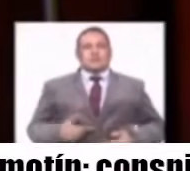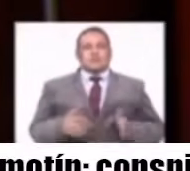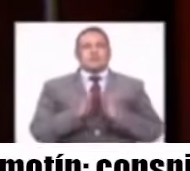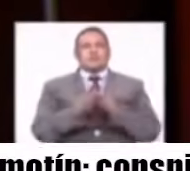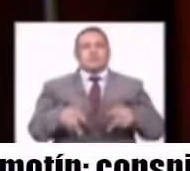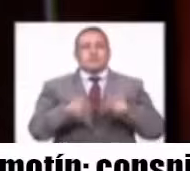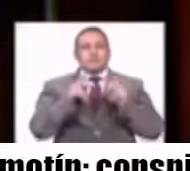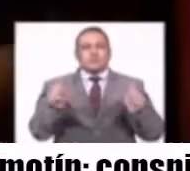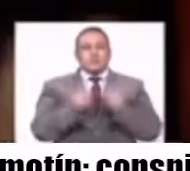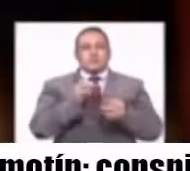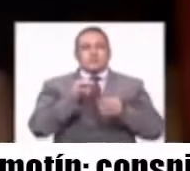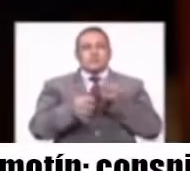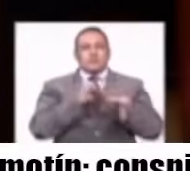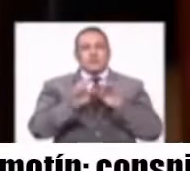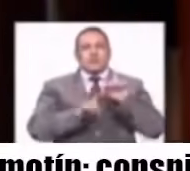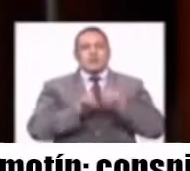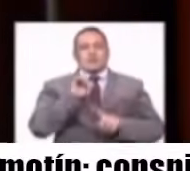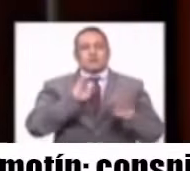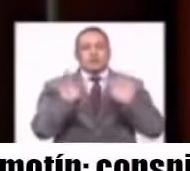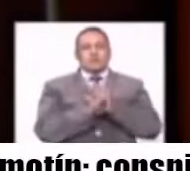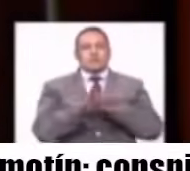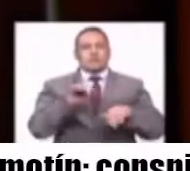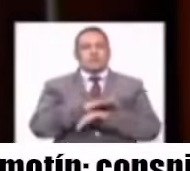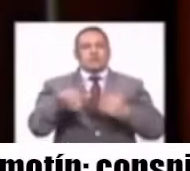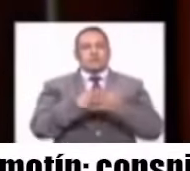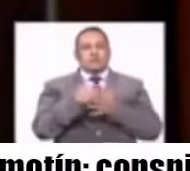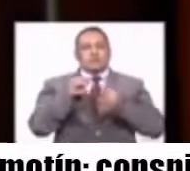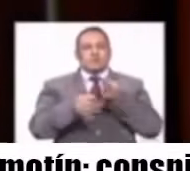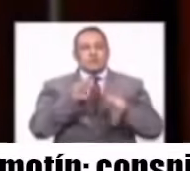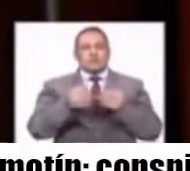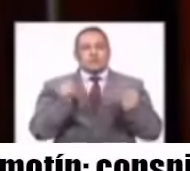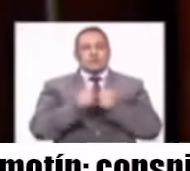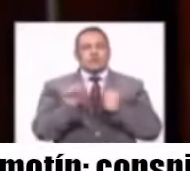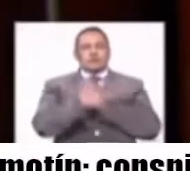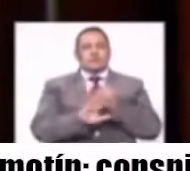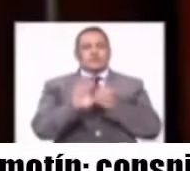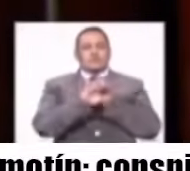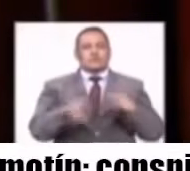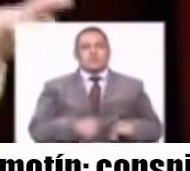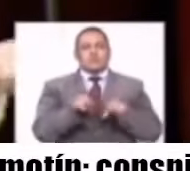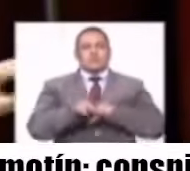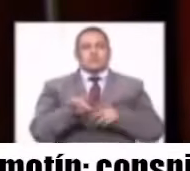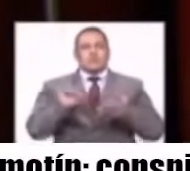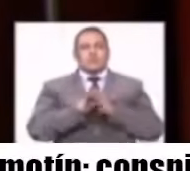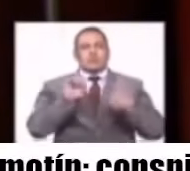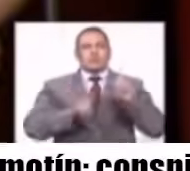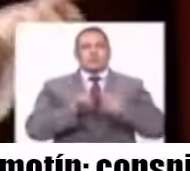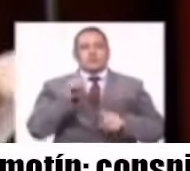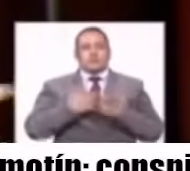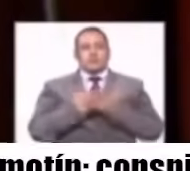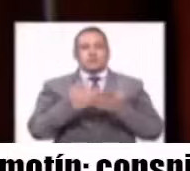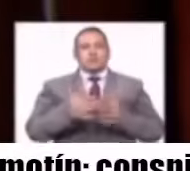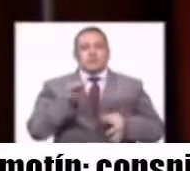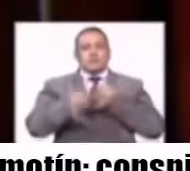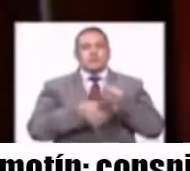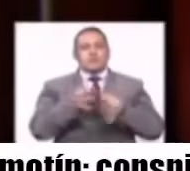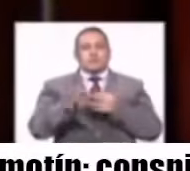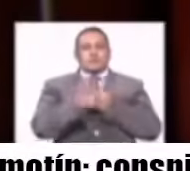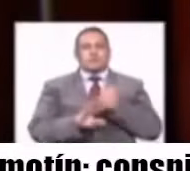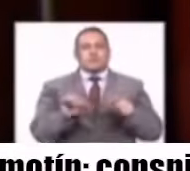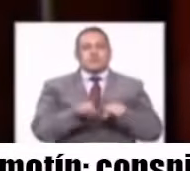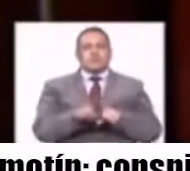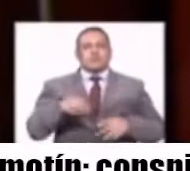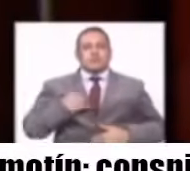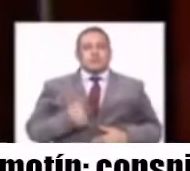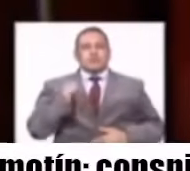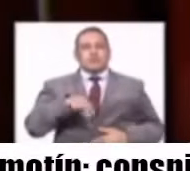permítame señalar algo. Sobre lo dicho en su defensa, obviamente, que uno usa sus argumentos para la defensa del